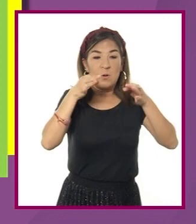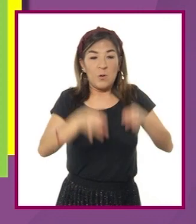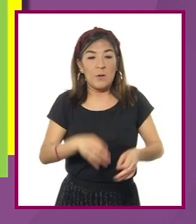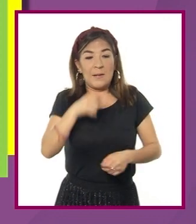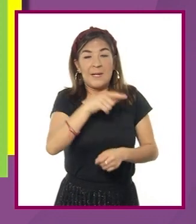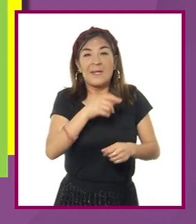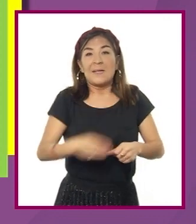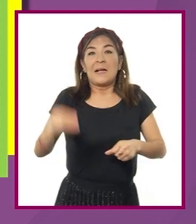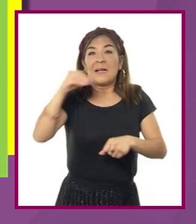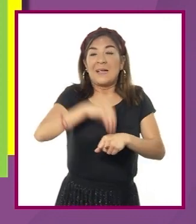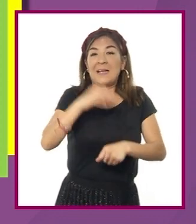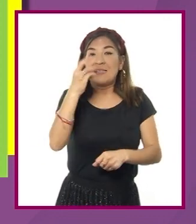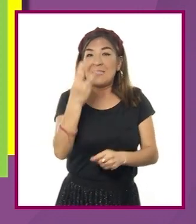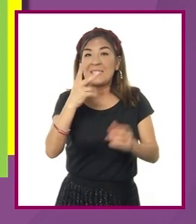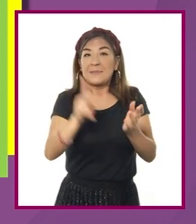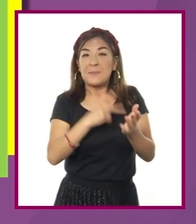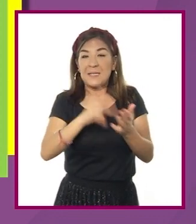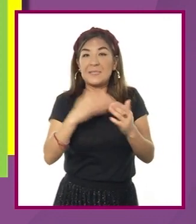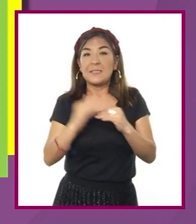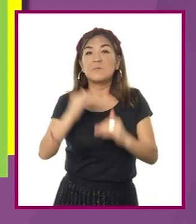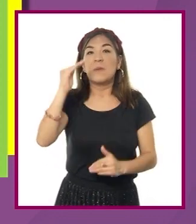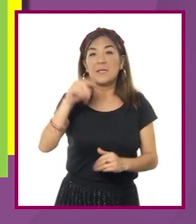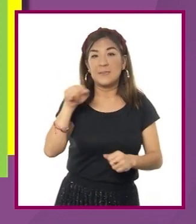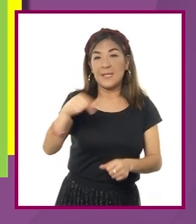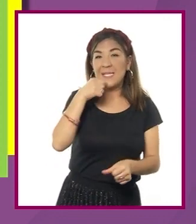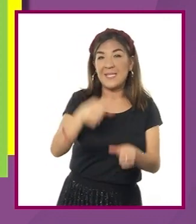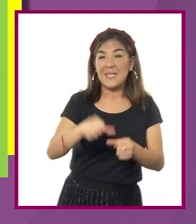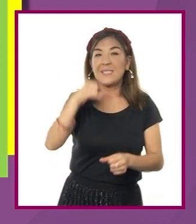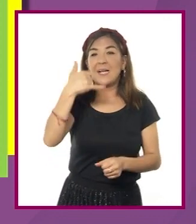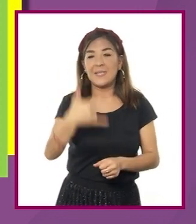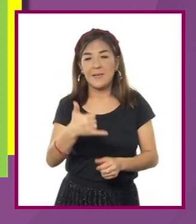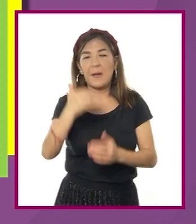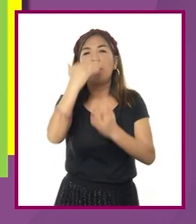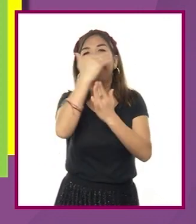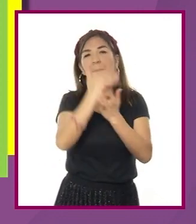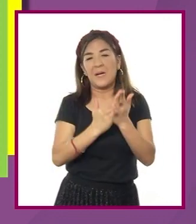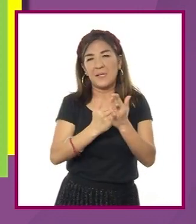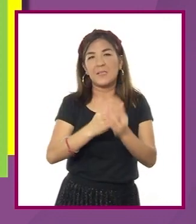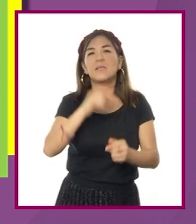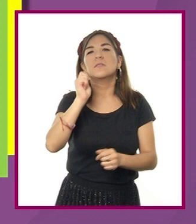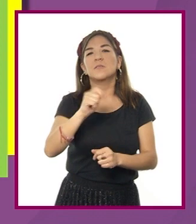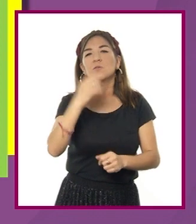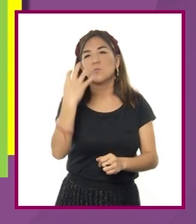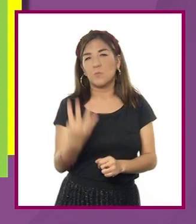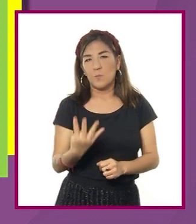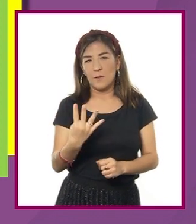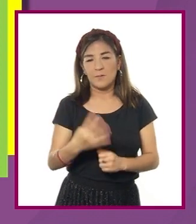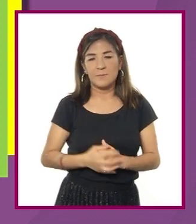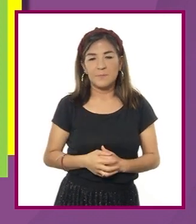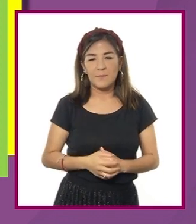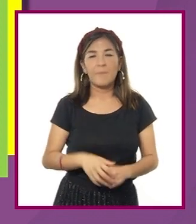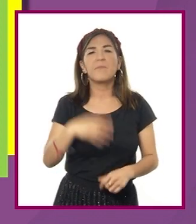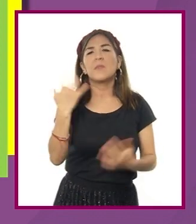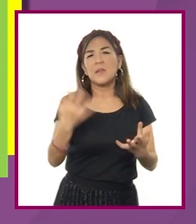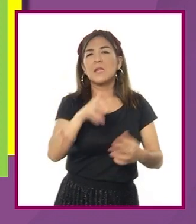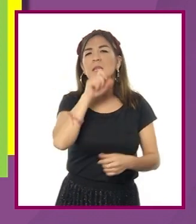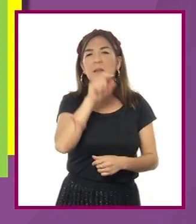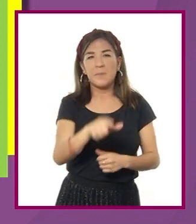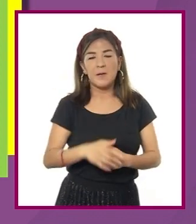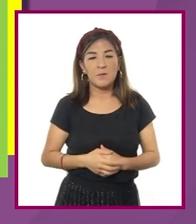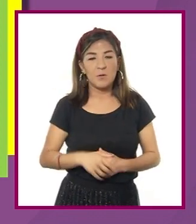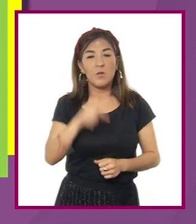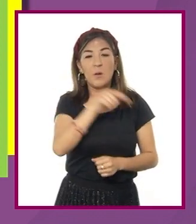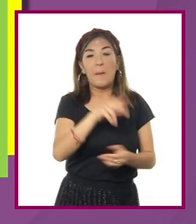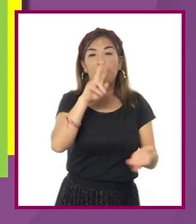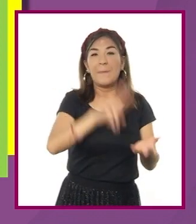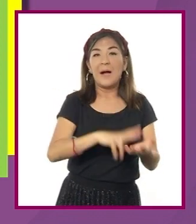el triple, entonces el valor de y se reducirá a la tercera parte. De igual manera, si el valor